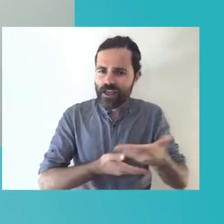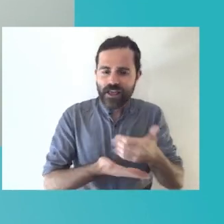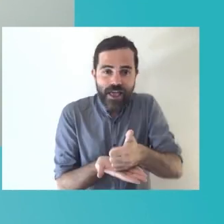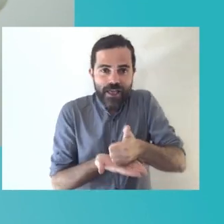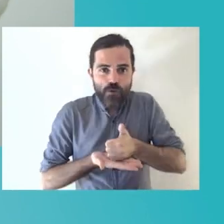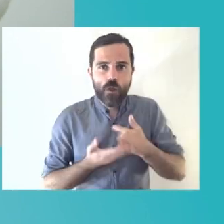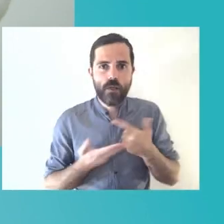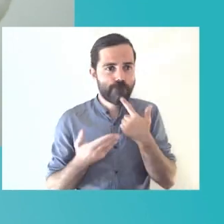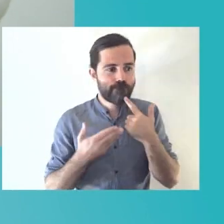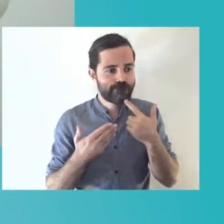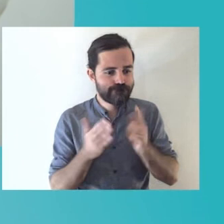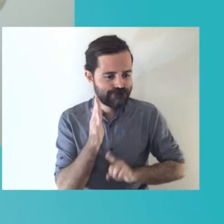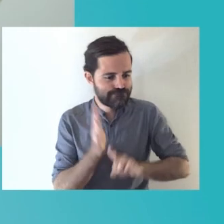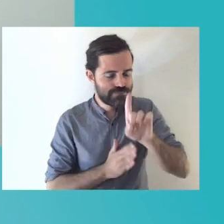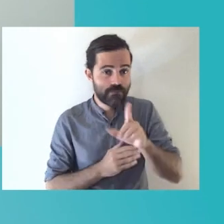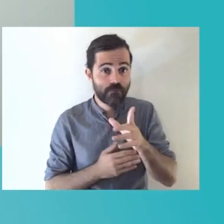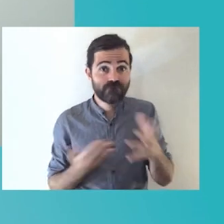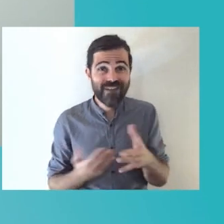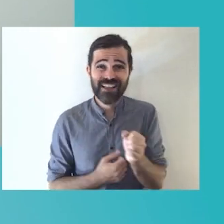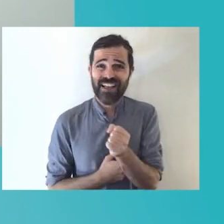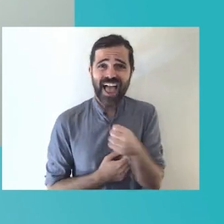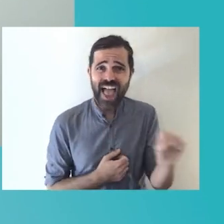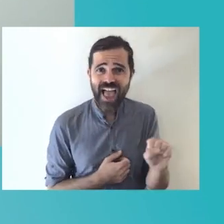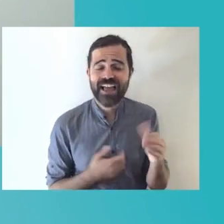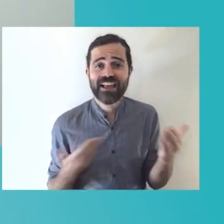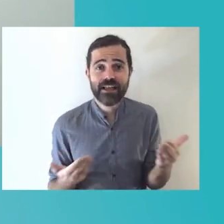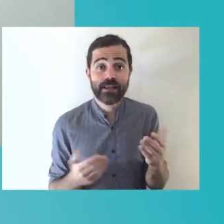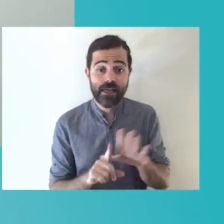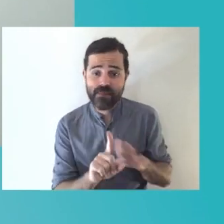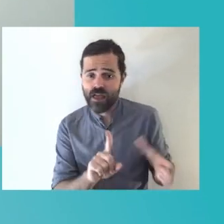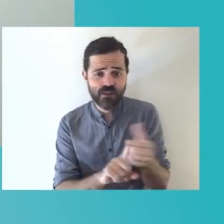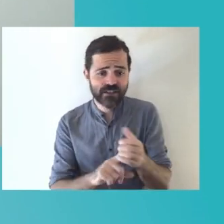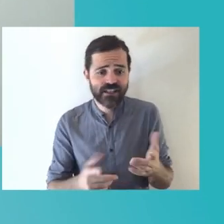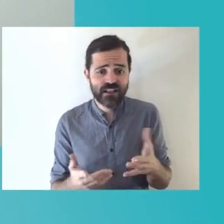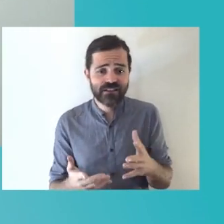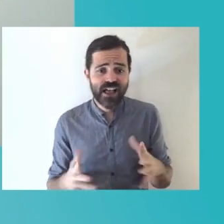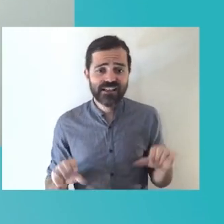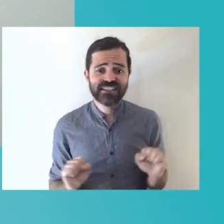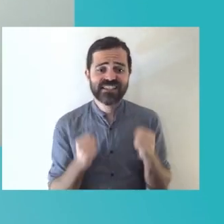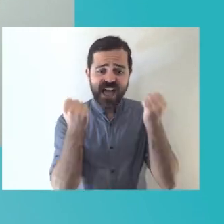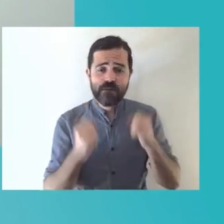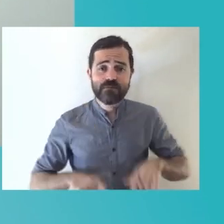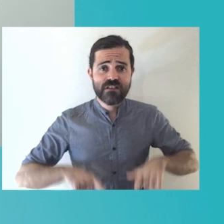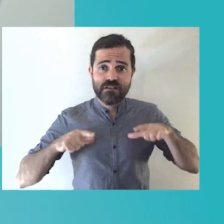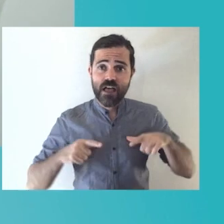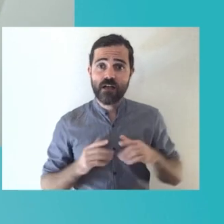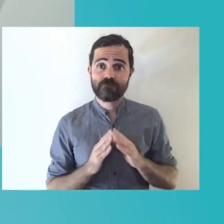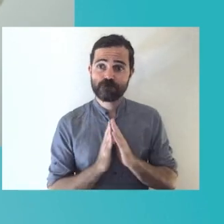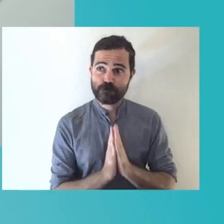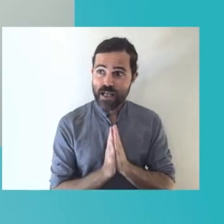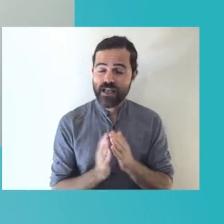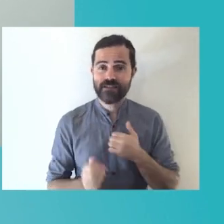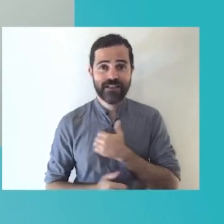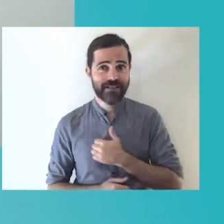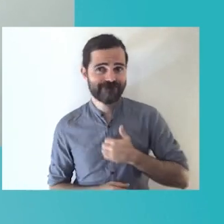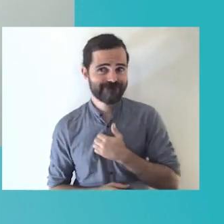improve every day. Because early diagnosis saves lives, and technology is our greatest weapon. So please help us